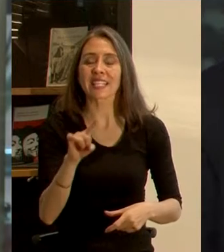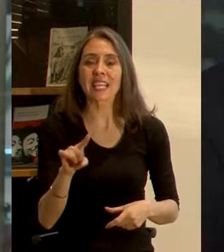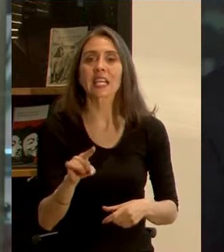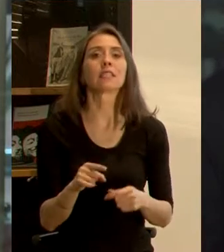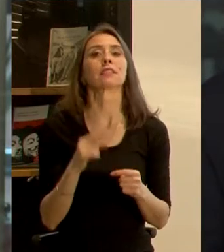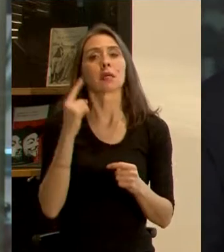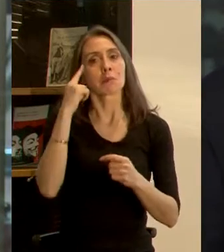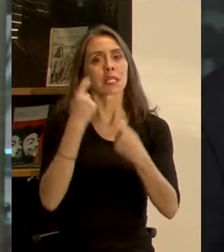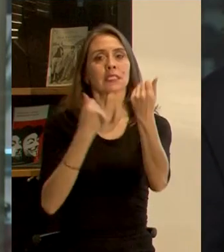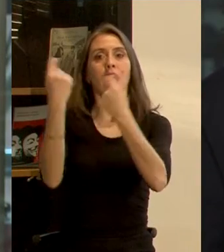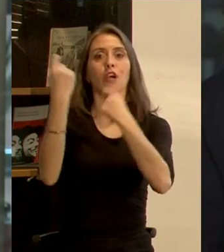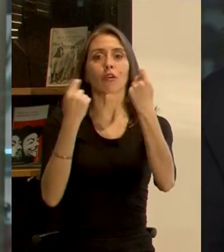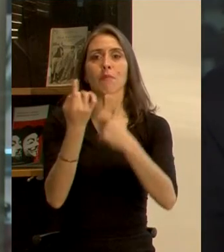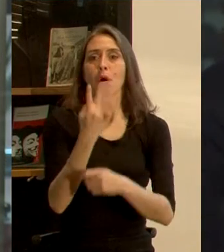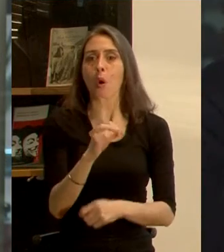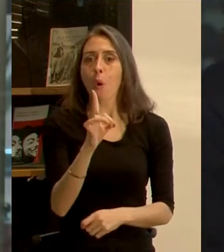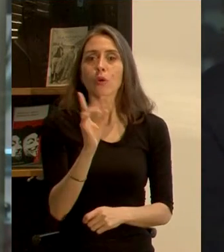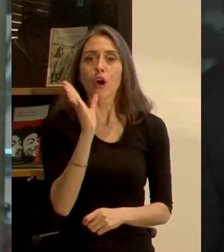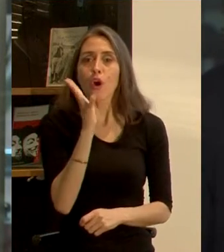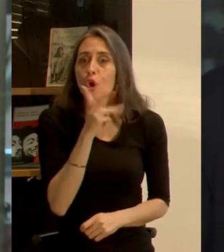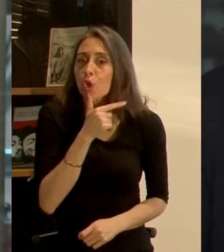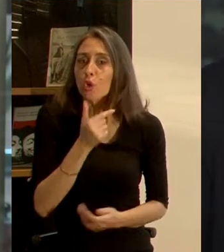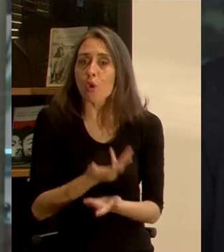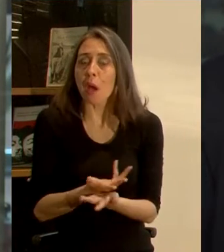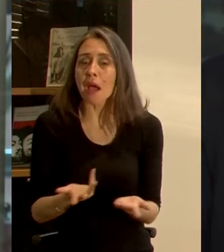es el espacio único y que no tienen